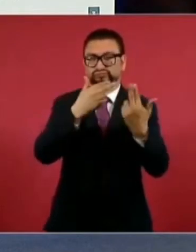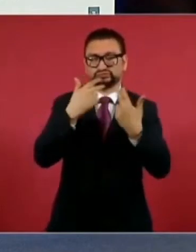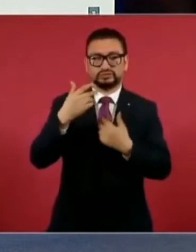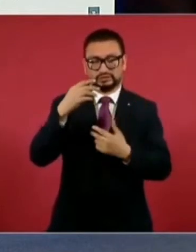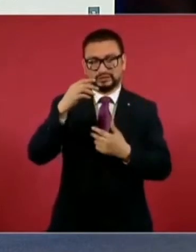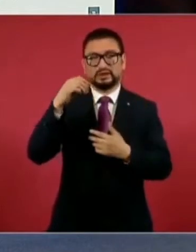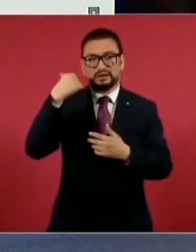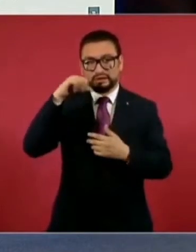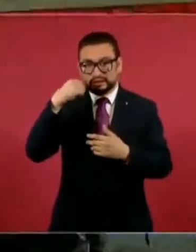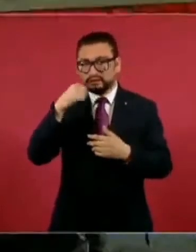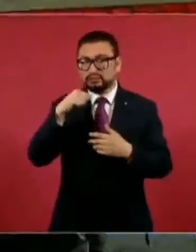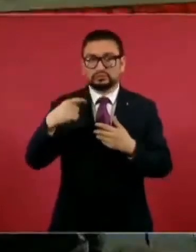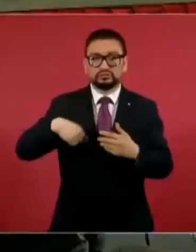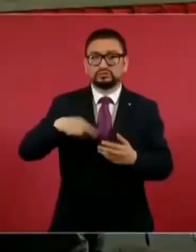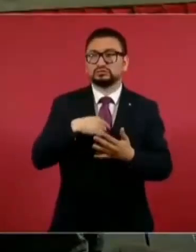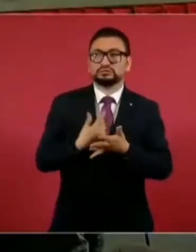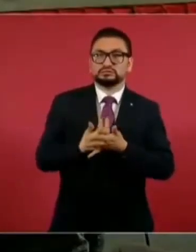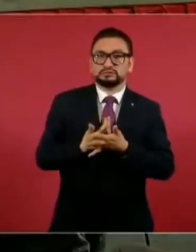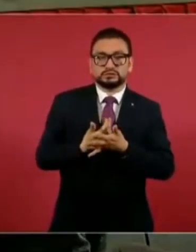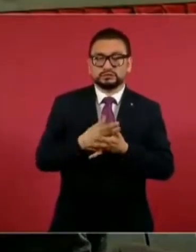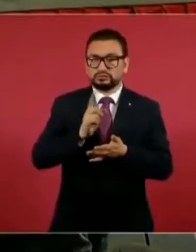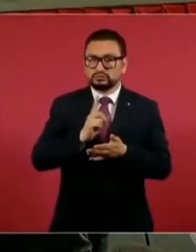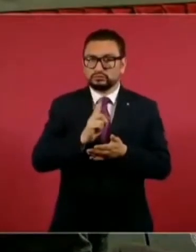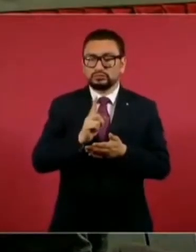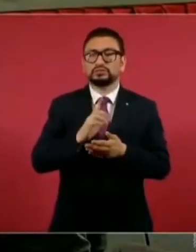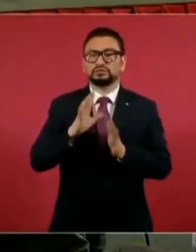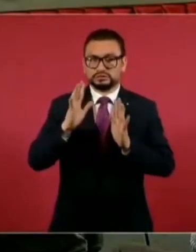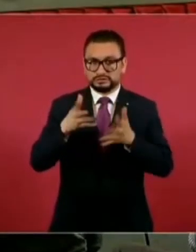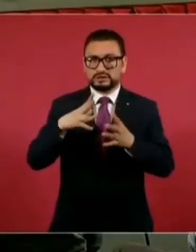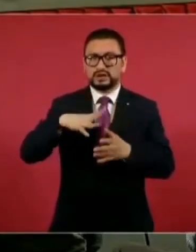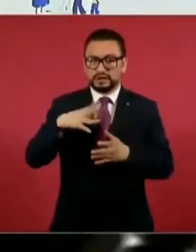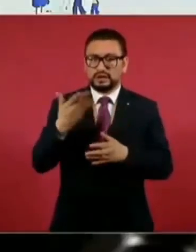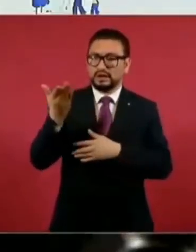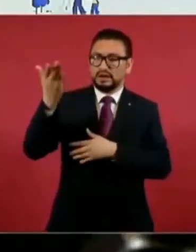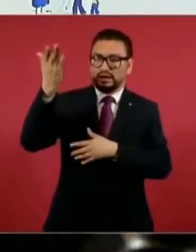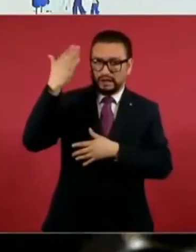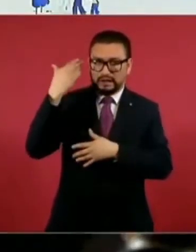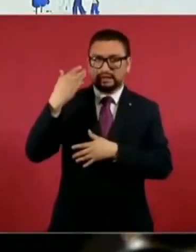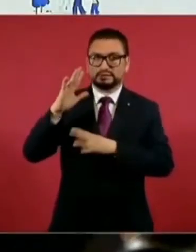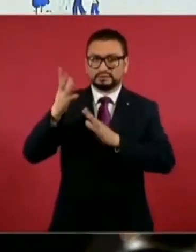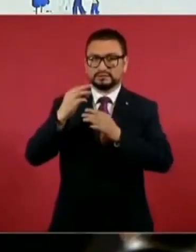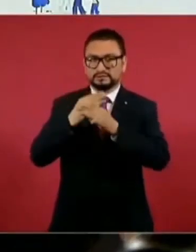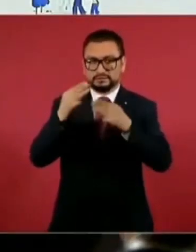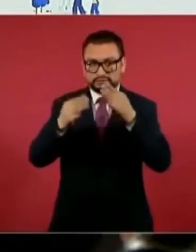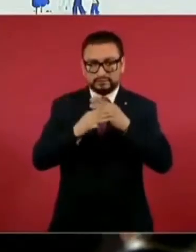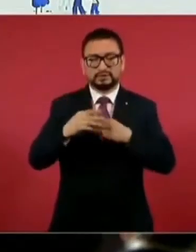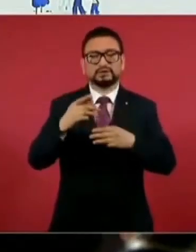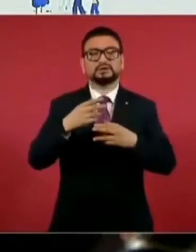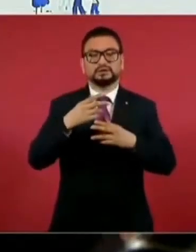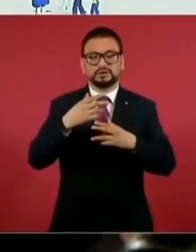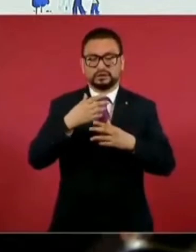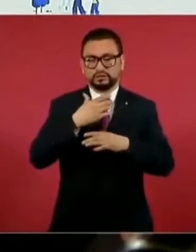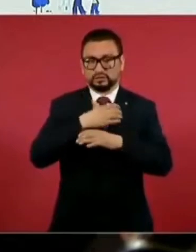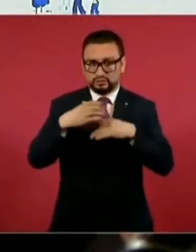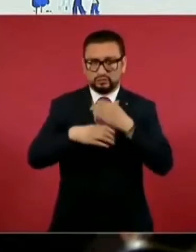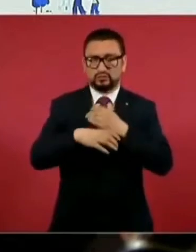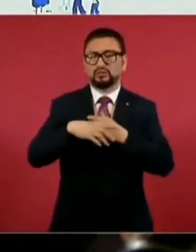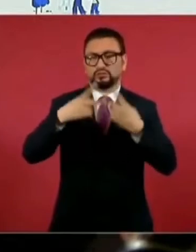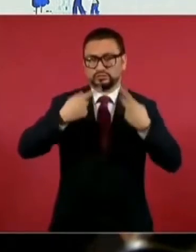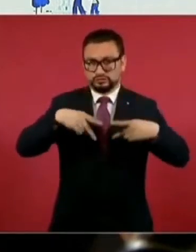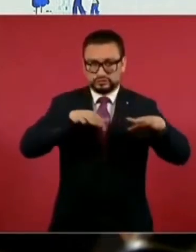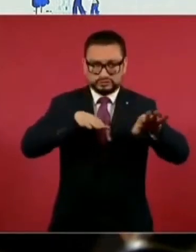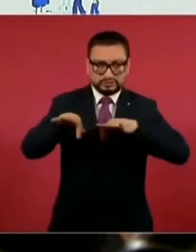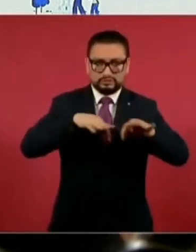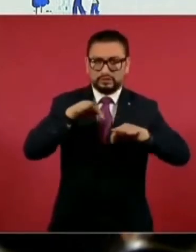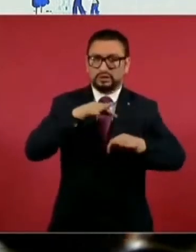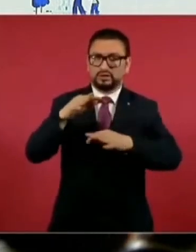y no tuvimos que esperar ni un momento, porque ya habíamos mandado por delante los materiales, los equipos y los compañeros de trabajo